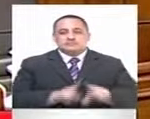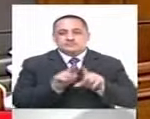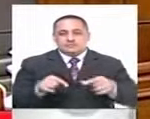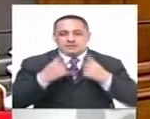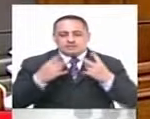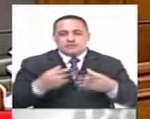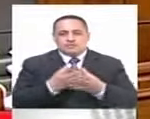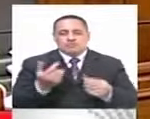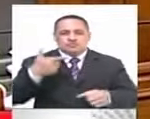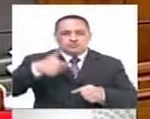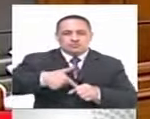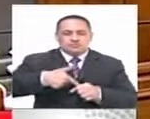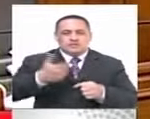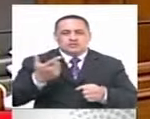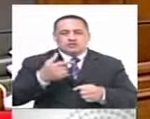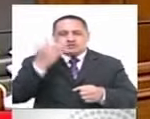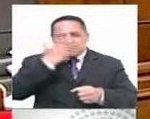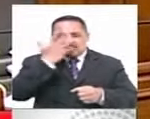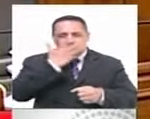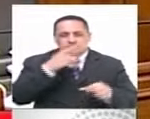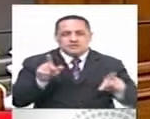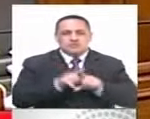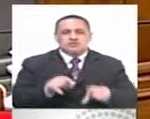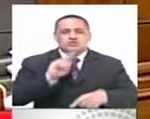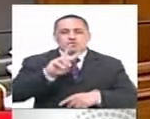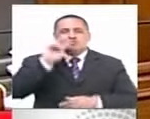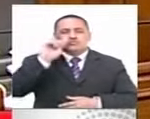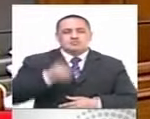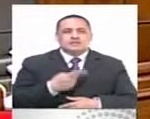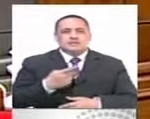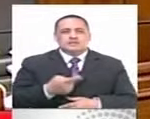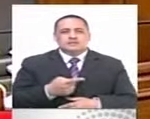residuos de petróleo. Hay más de 2.000